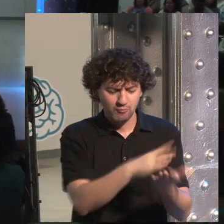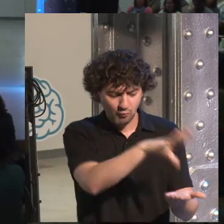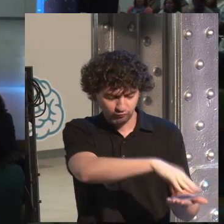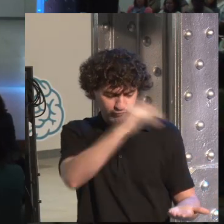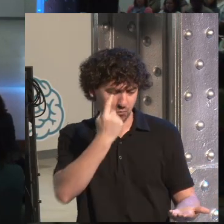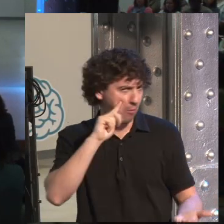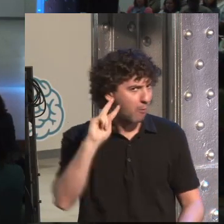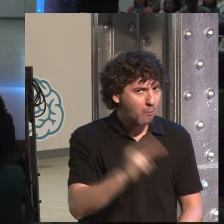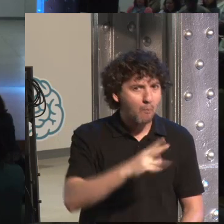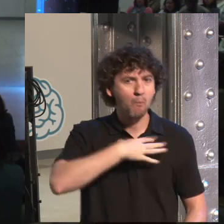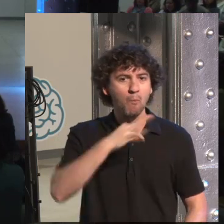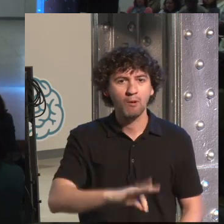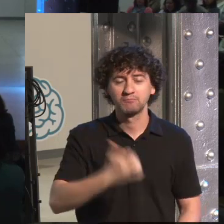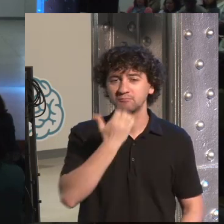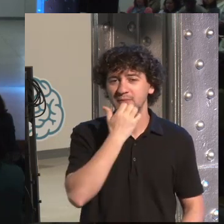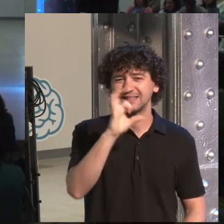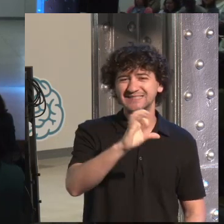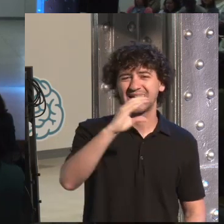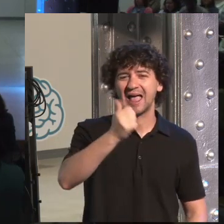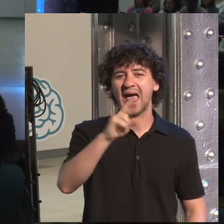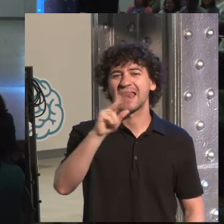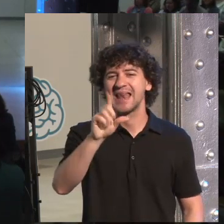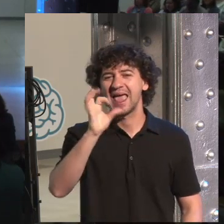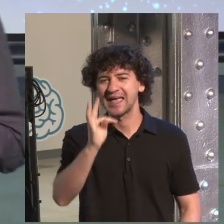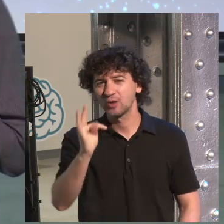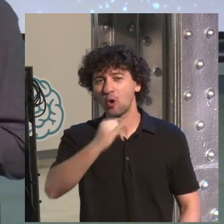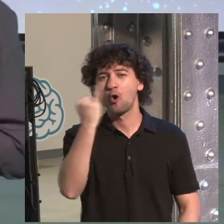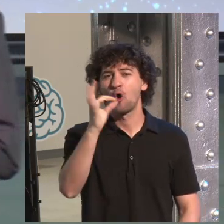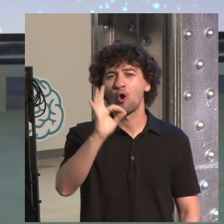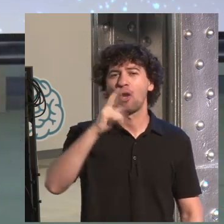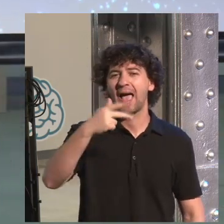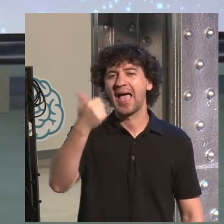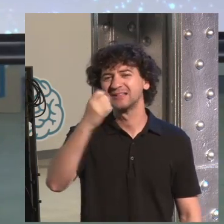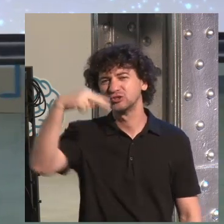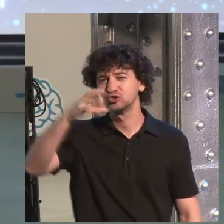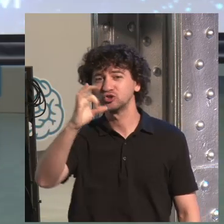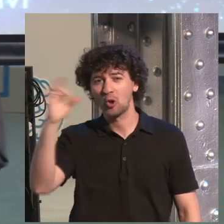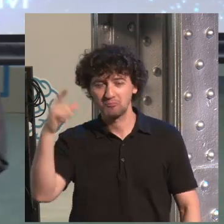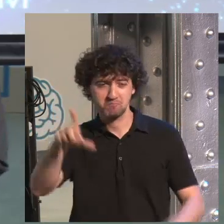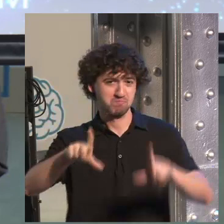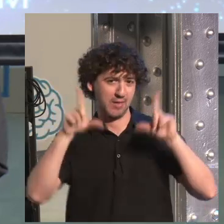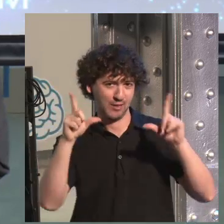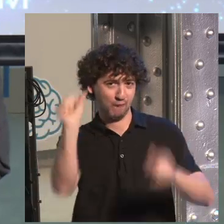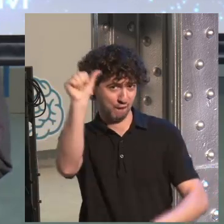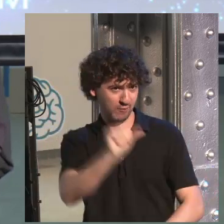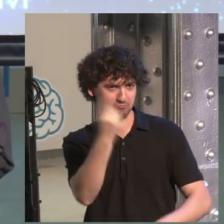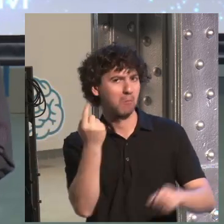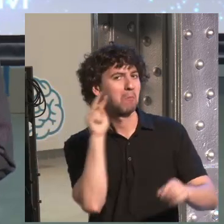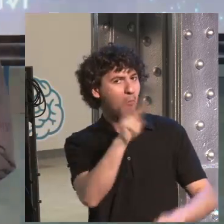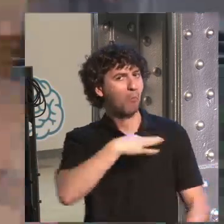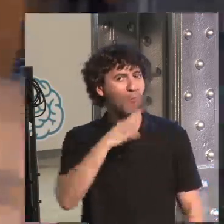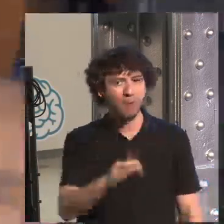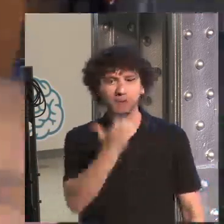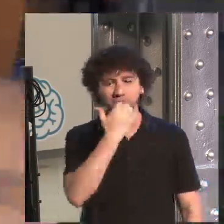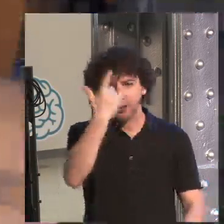películas protagonizadas por Scarlett Johansson. Y sin embargo, contradice cosas muy obvias, como el hecho de que cualquier lesión